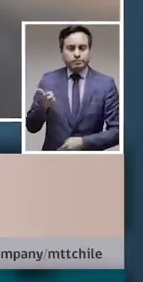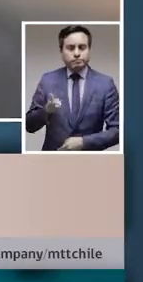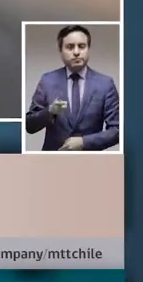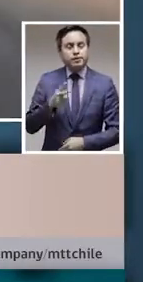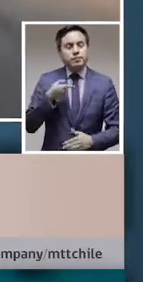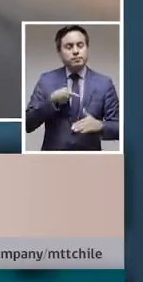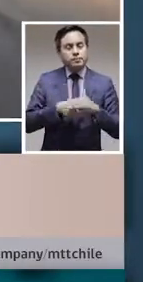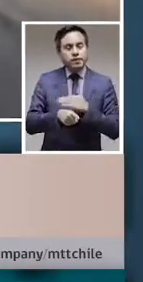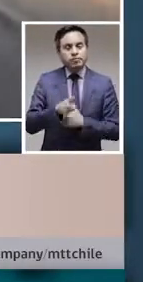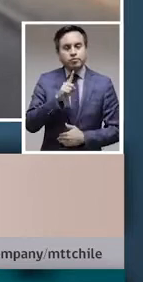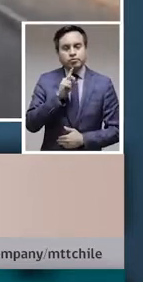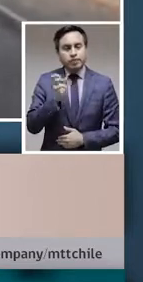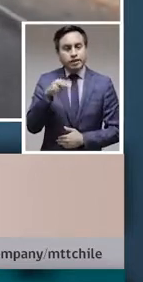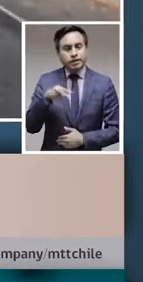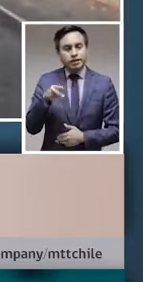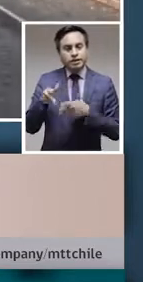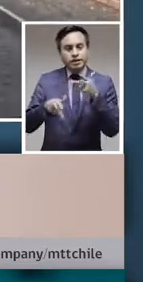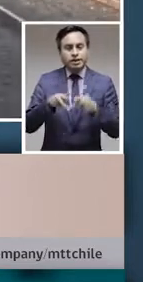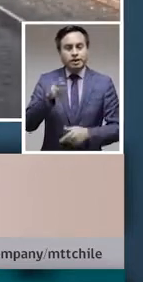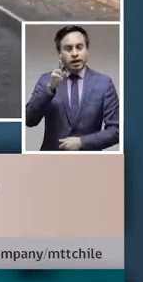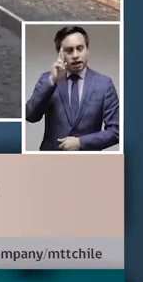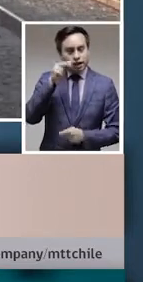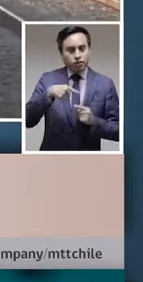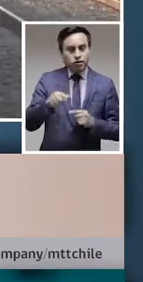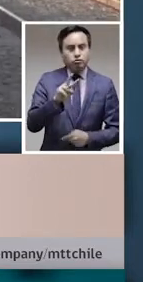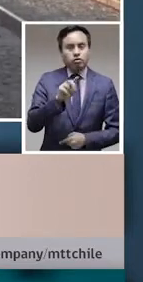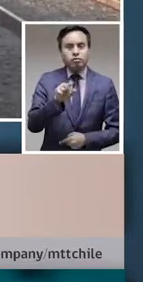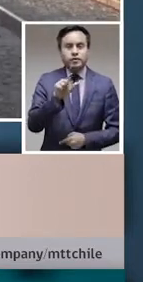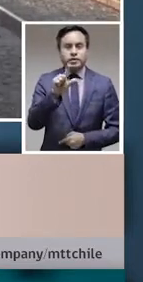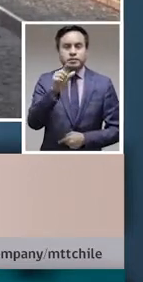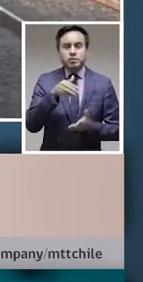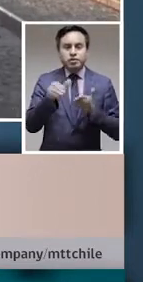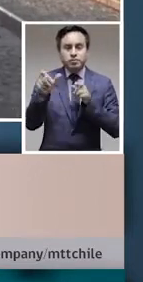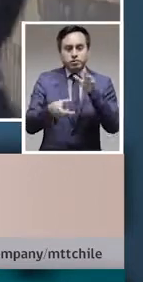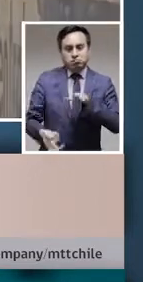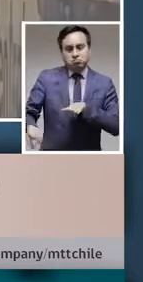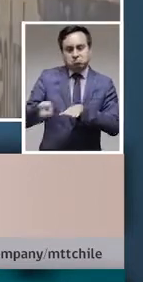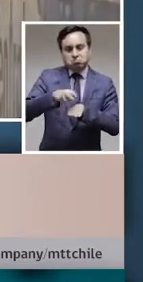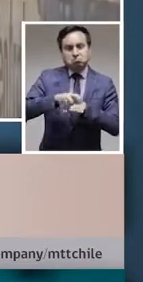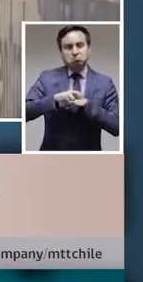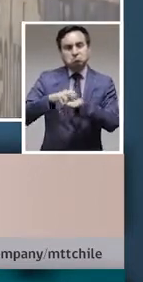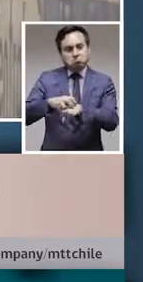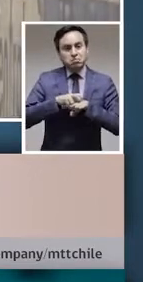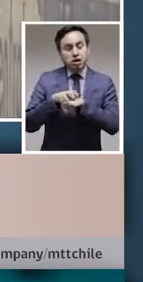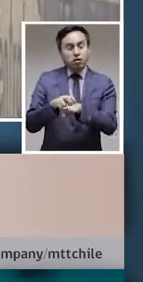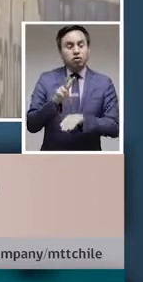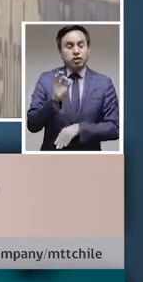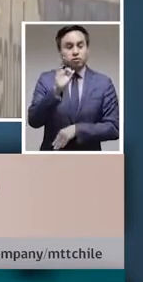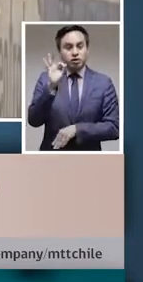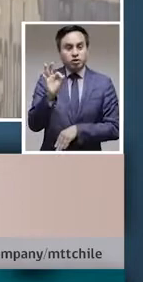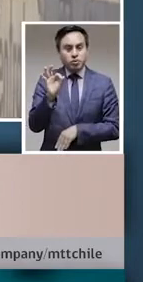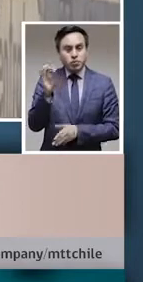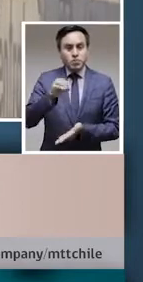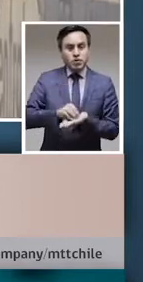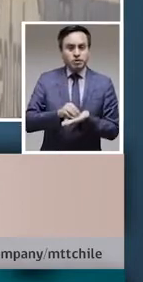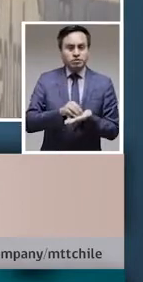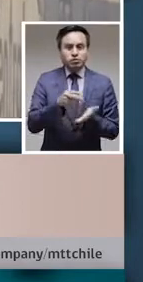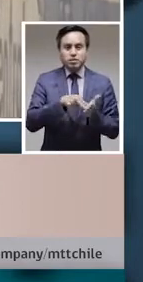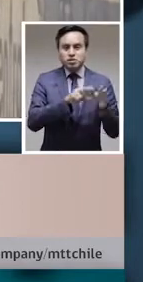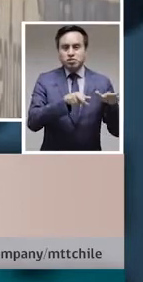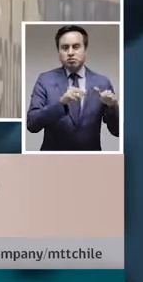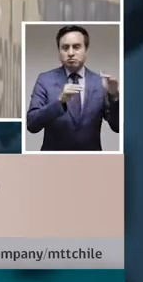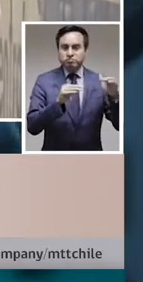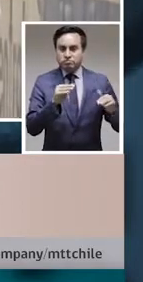El Metrotren a Rancagua registró 2,7 millones de pasajeros transportados, 80% más que en